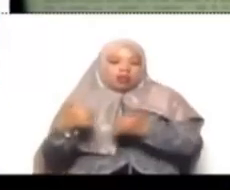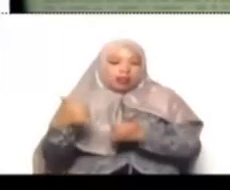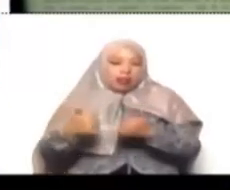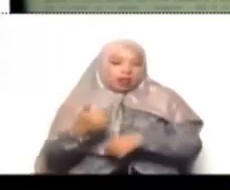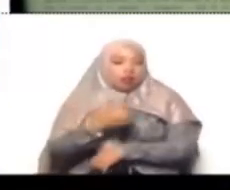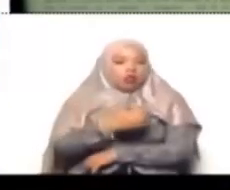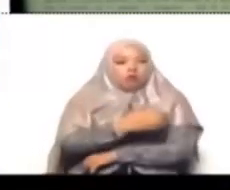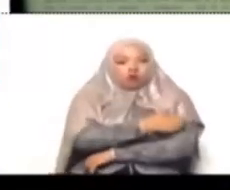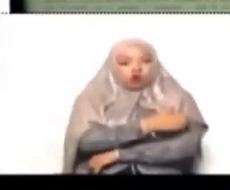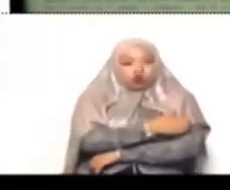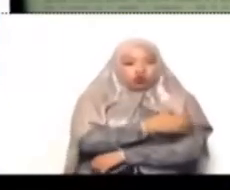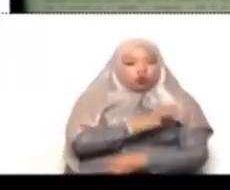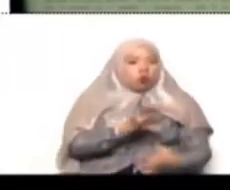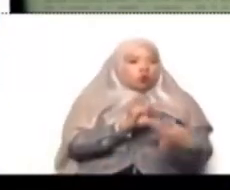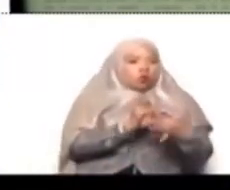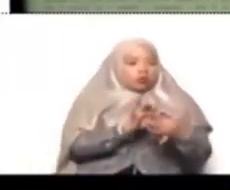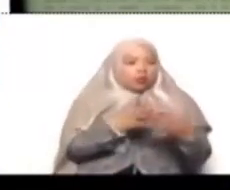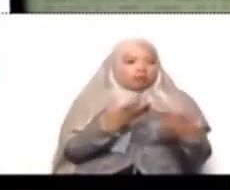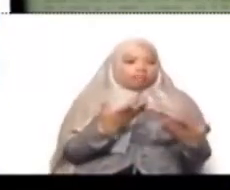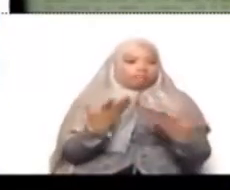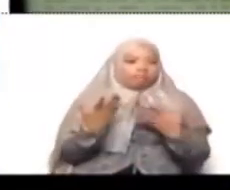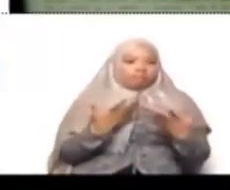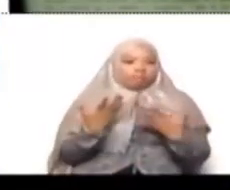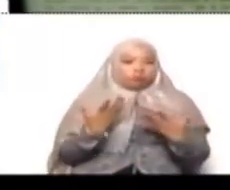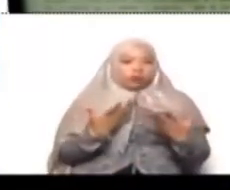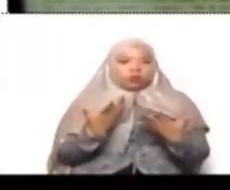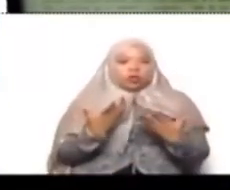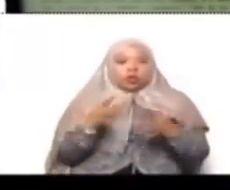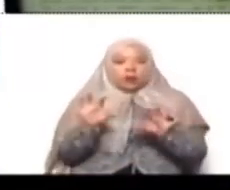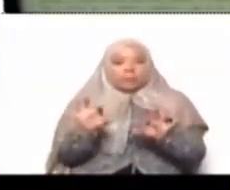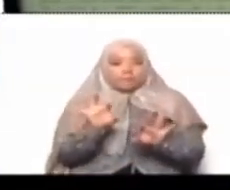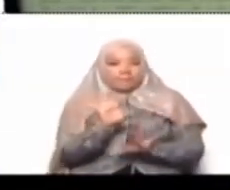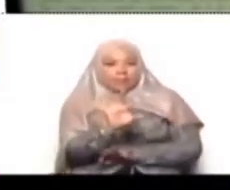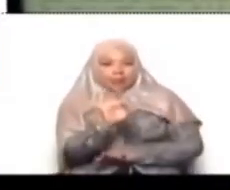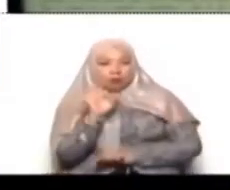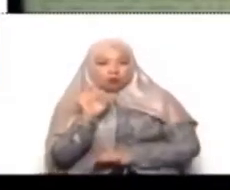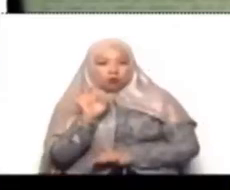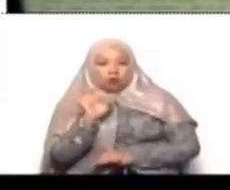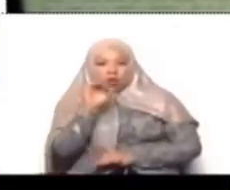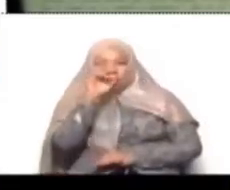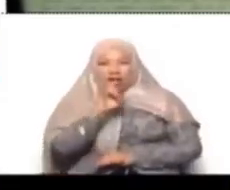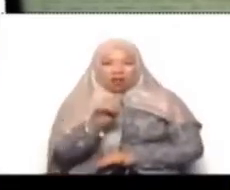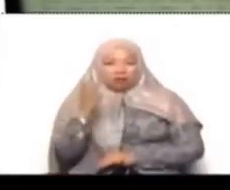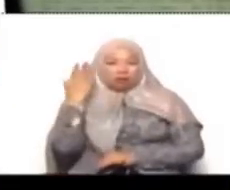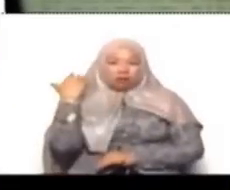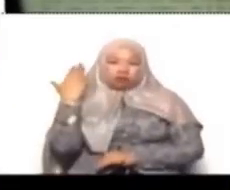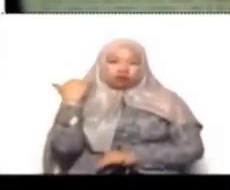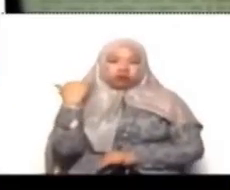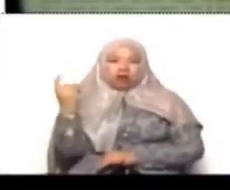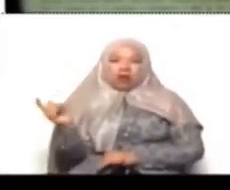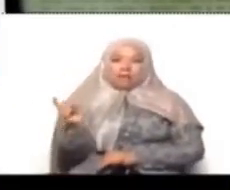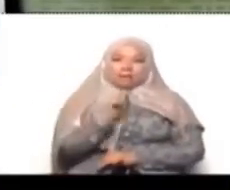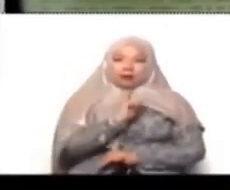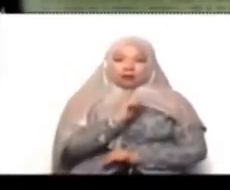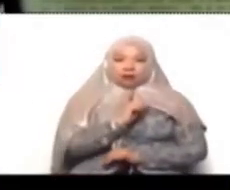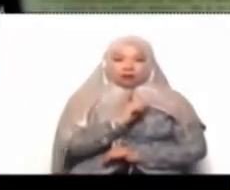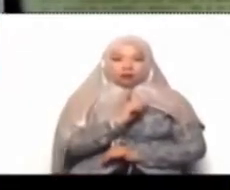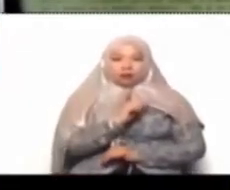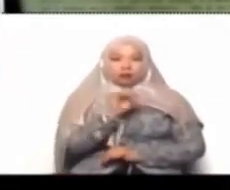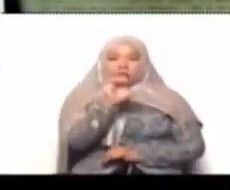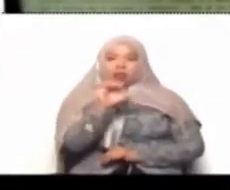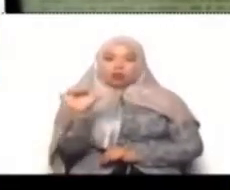Urrutia, sobre por qué se escoge, sabiendo desde hace años, meses,